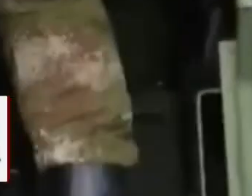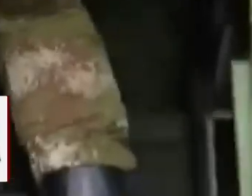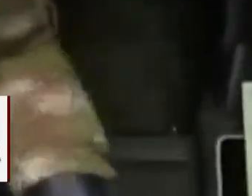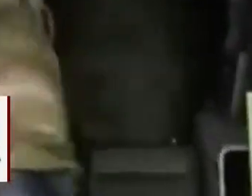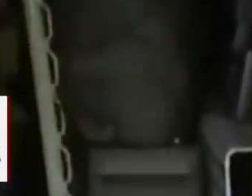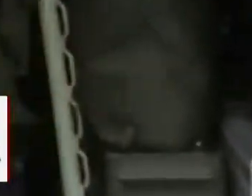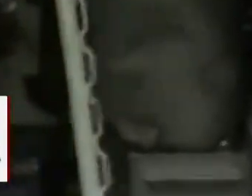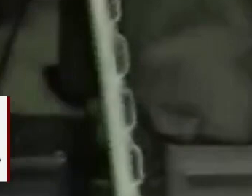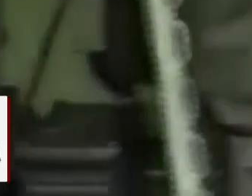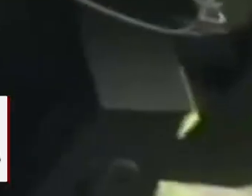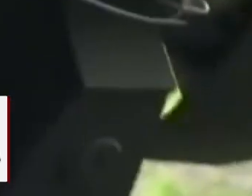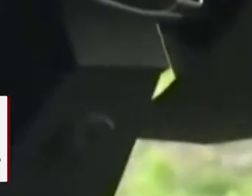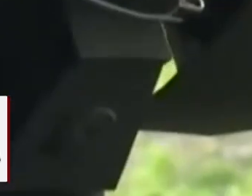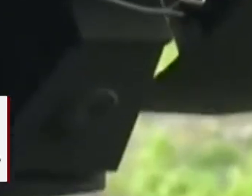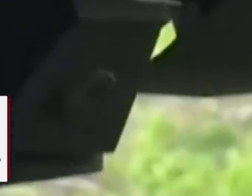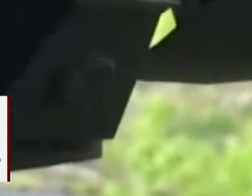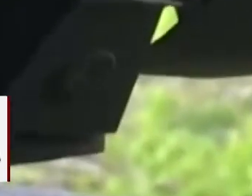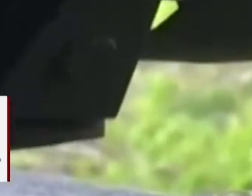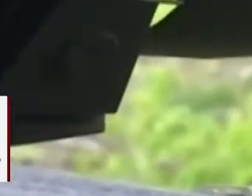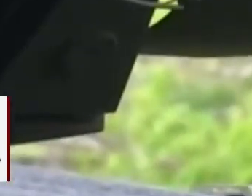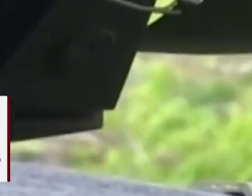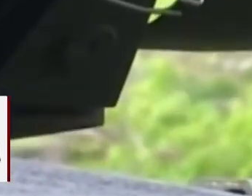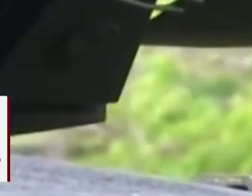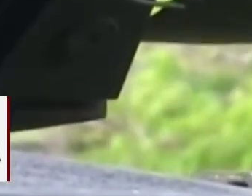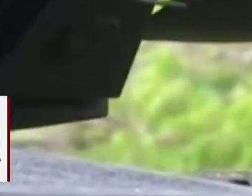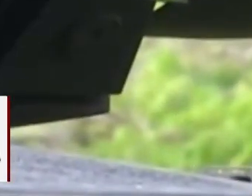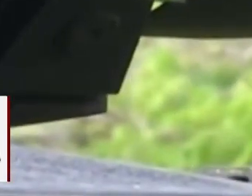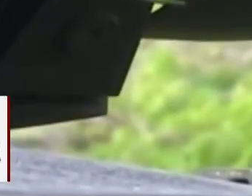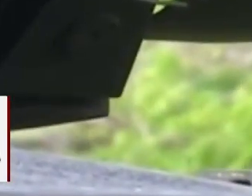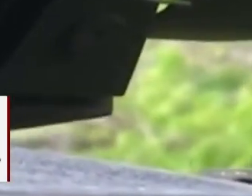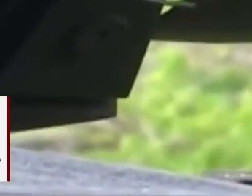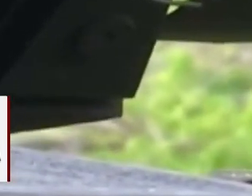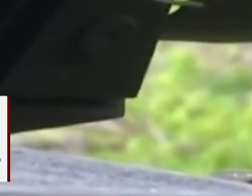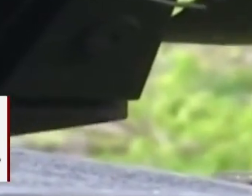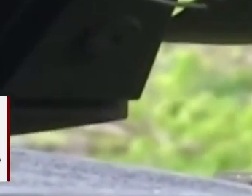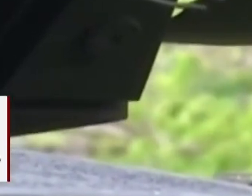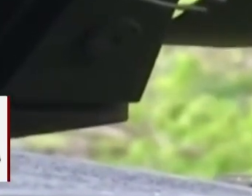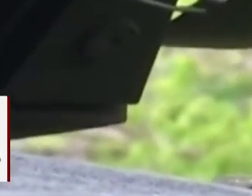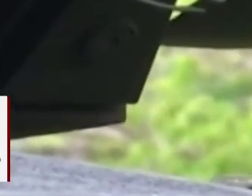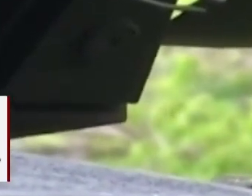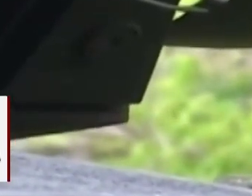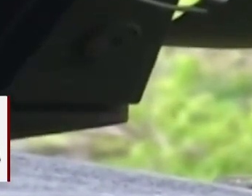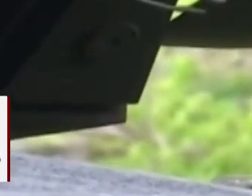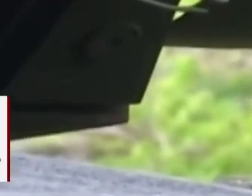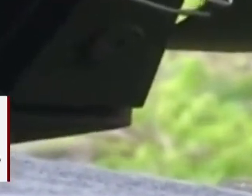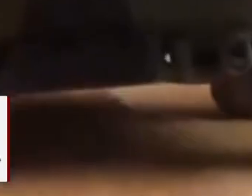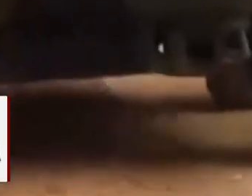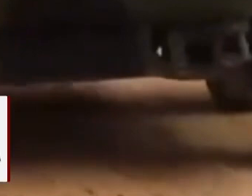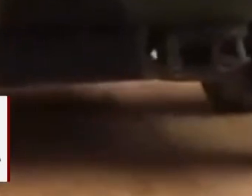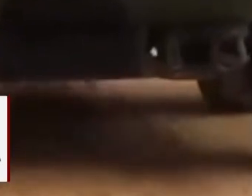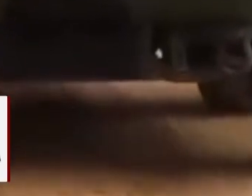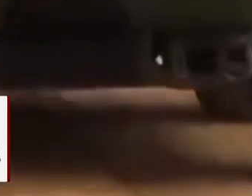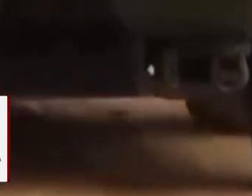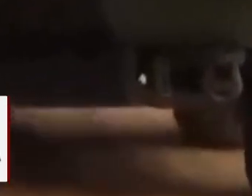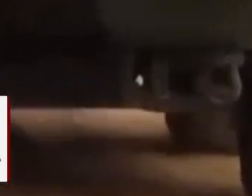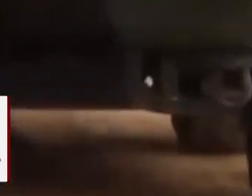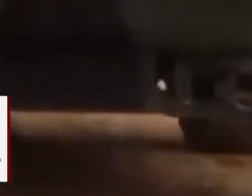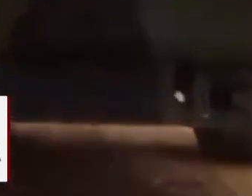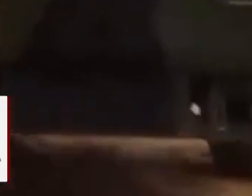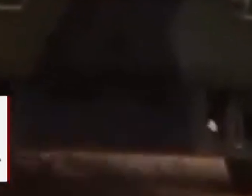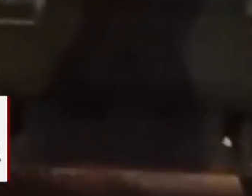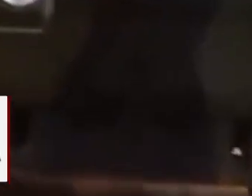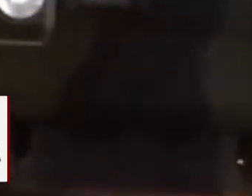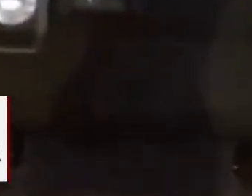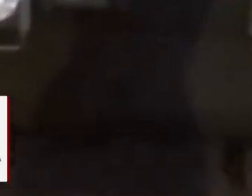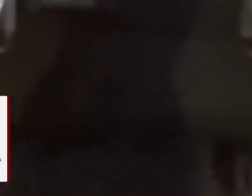enclave de cocalero en en esta zona que es considerado incluso uno de los más grandes del mundo entonces aquí hay algo que